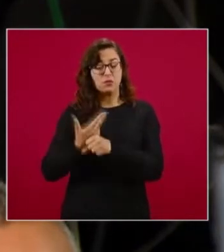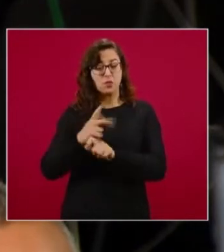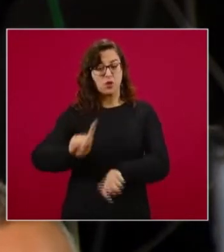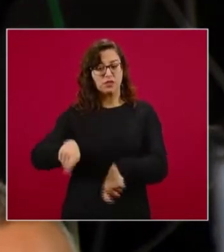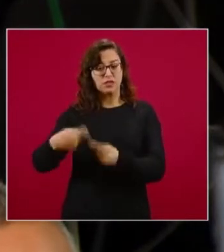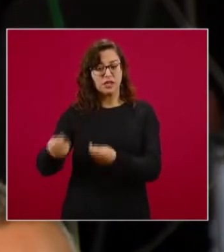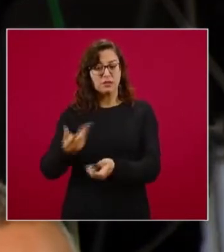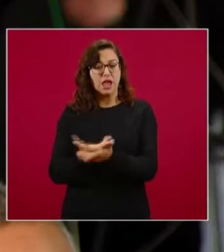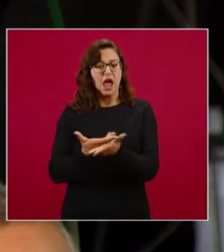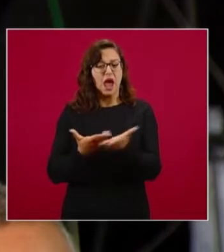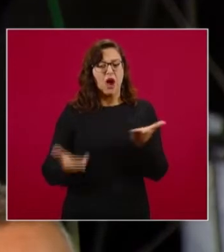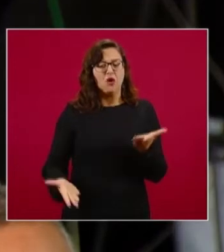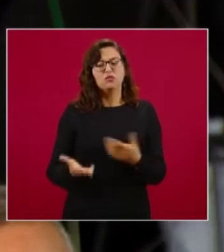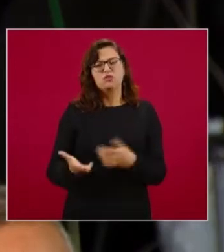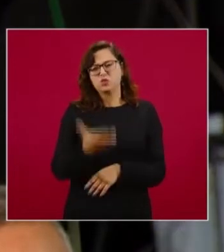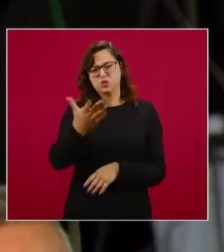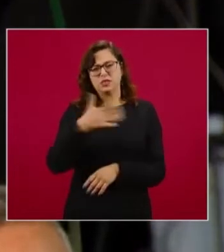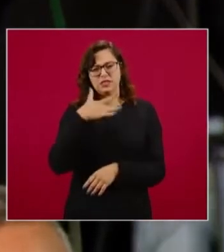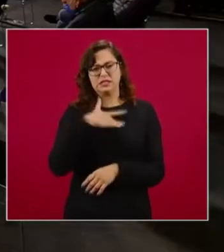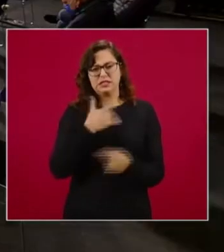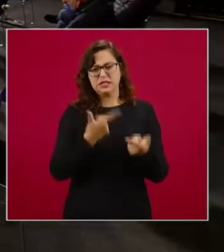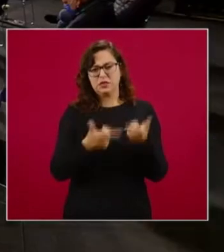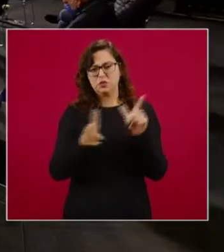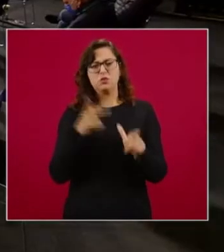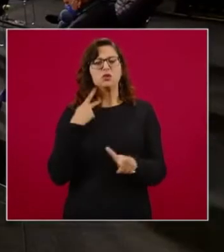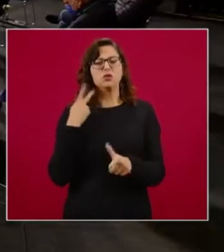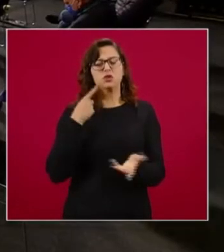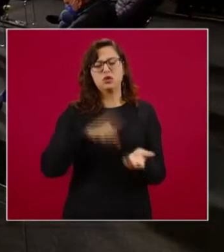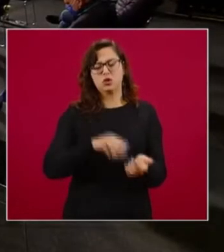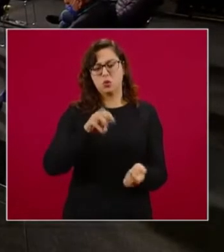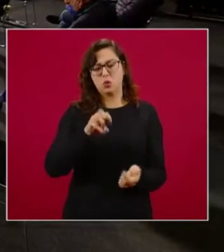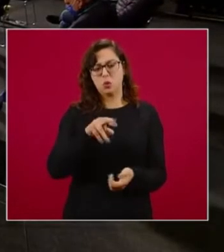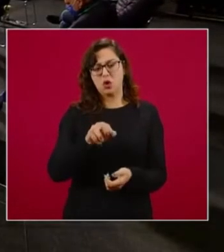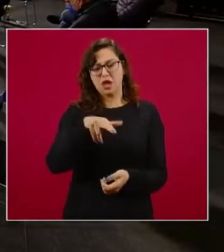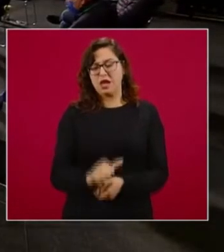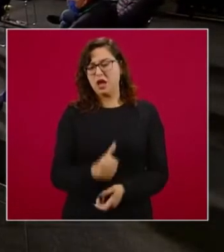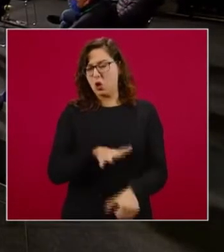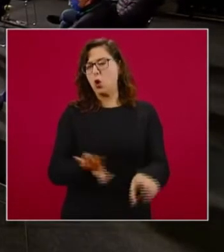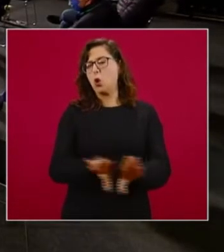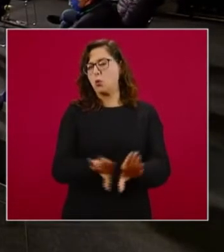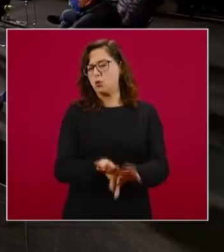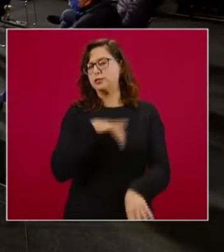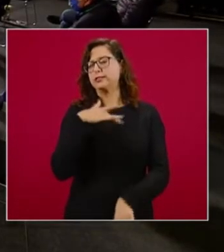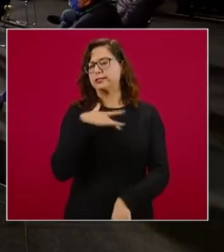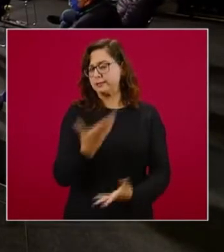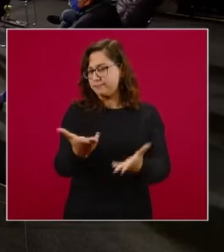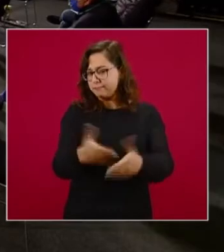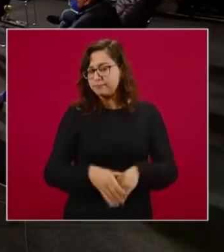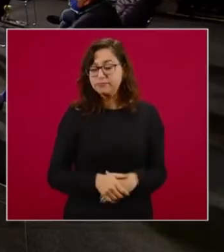situación que se está llevando a cabo en Morena? Yo no opino sobre esto.